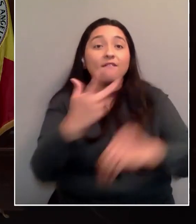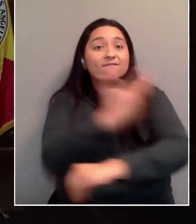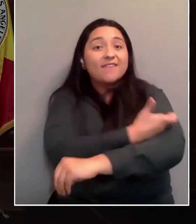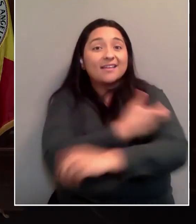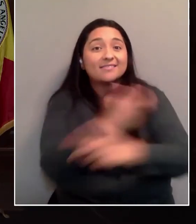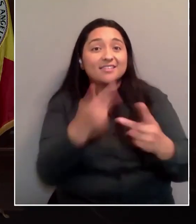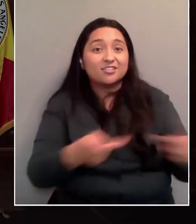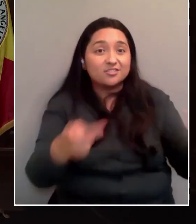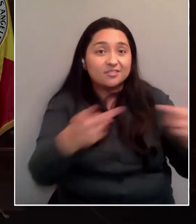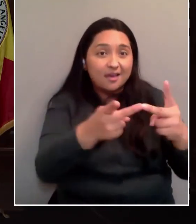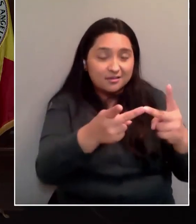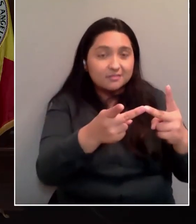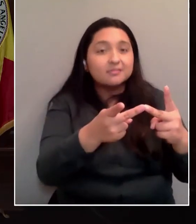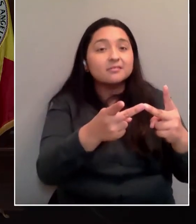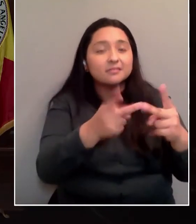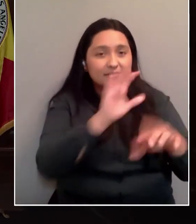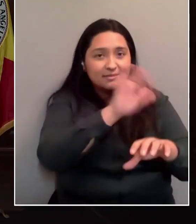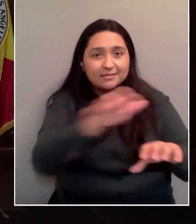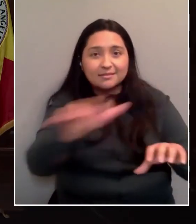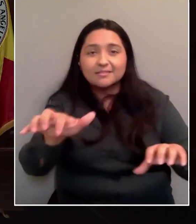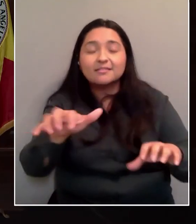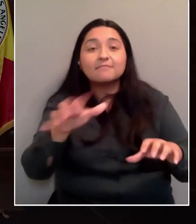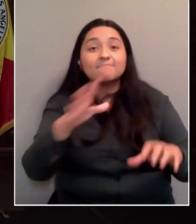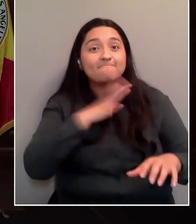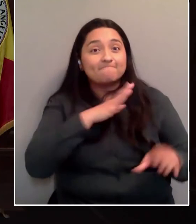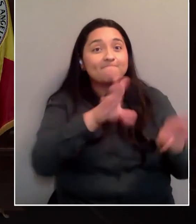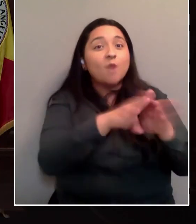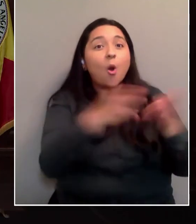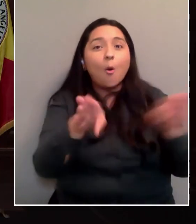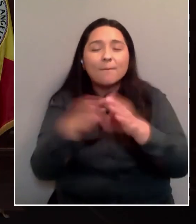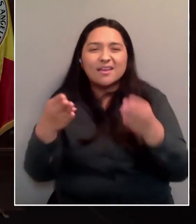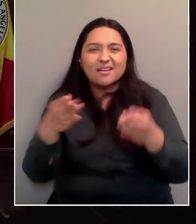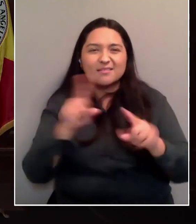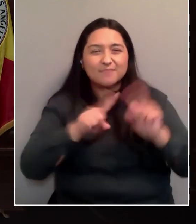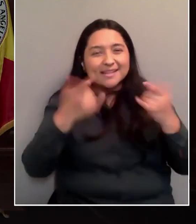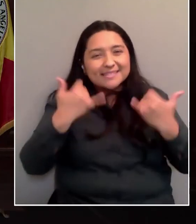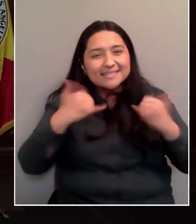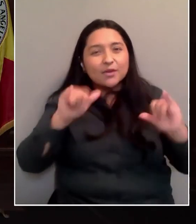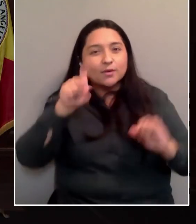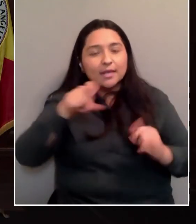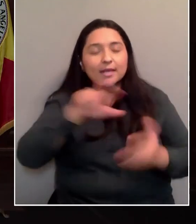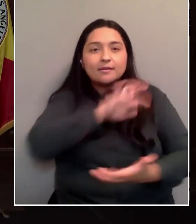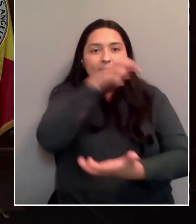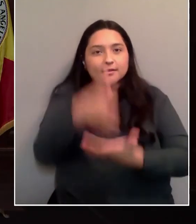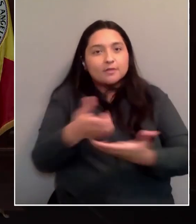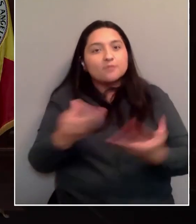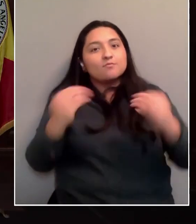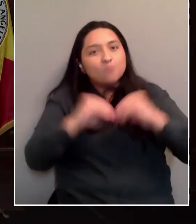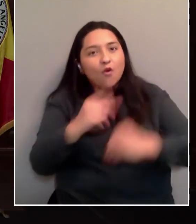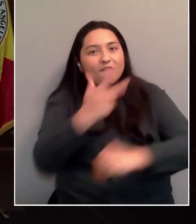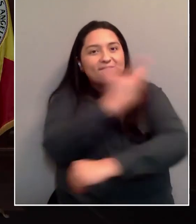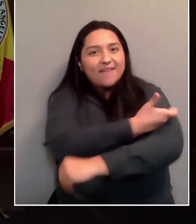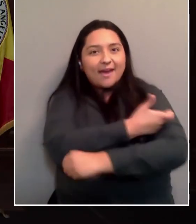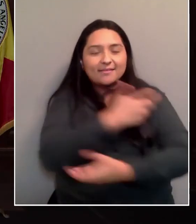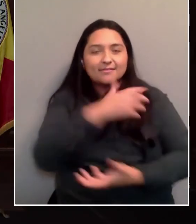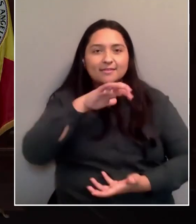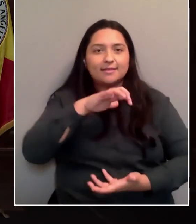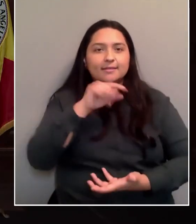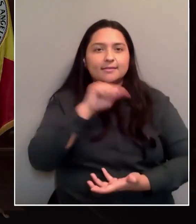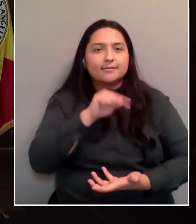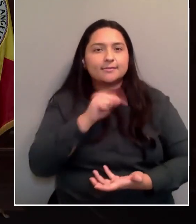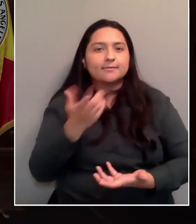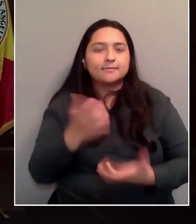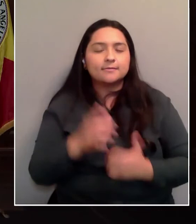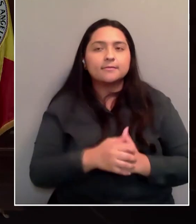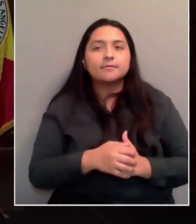Necesitamos más vacunas ahora en los sitios que están abiertos. Mientras esperamos para